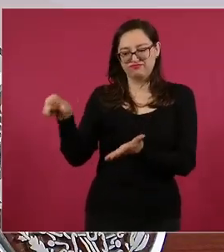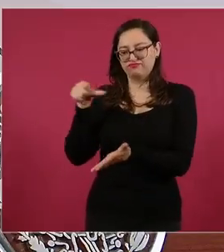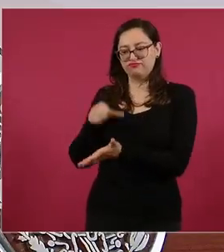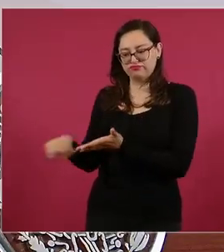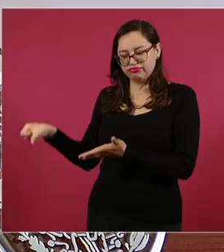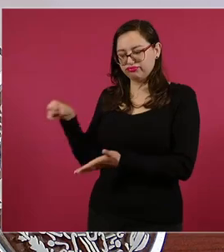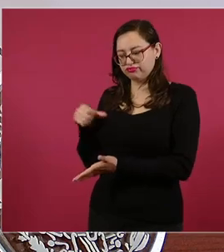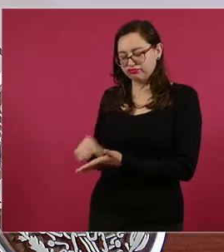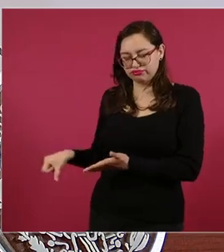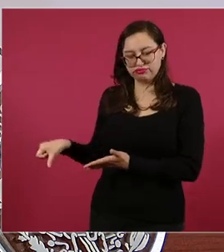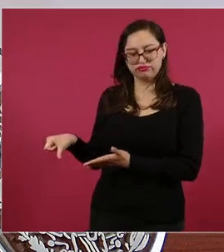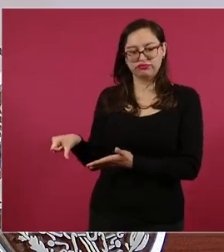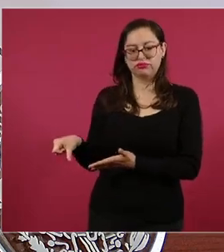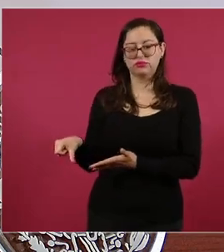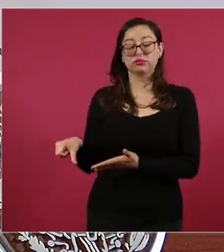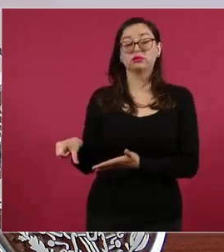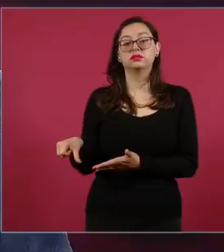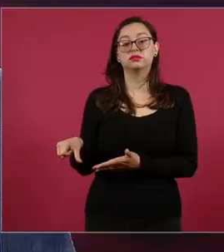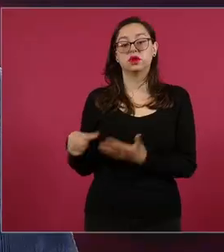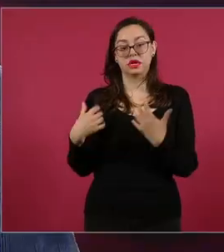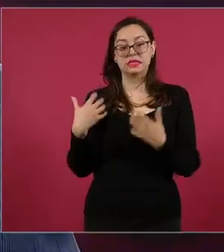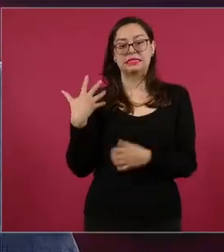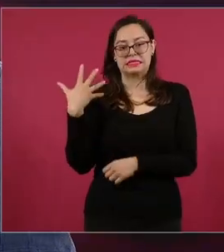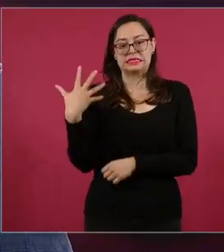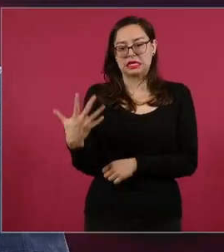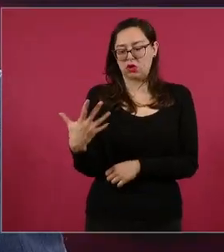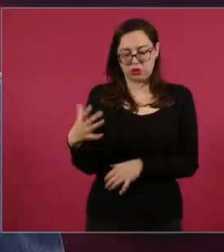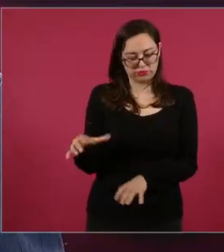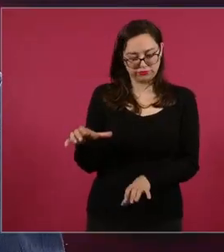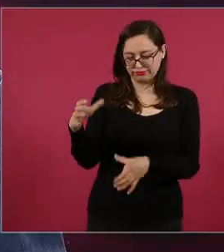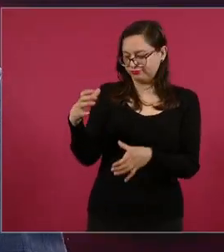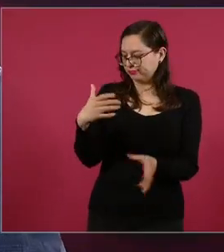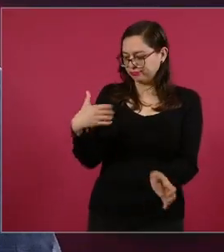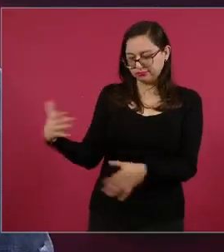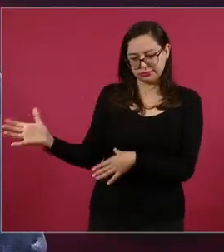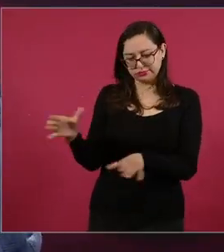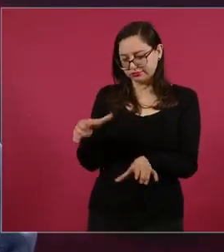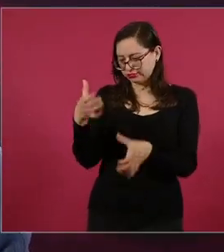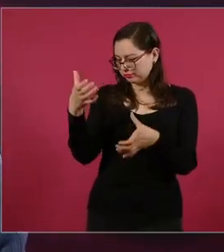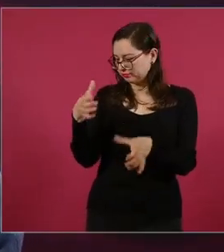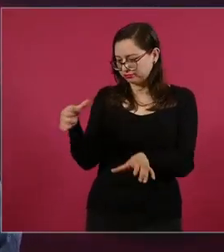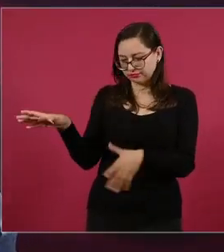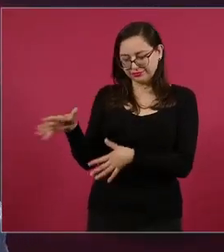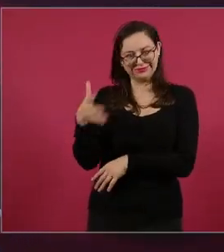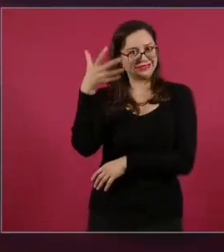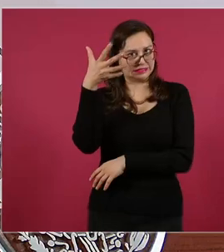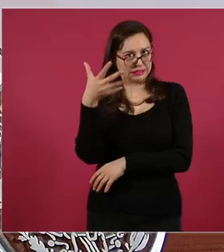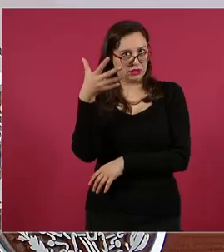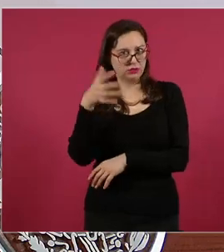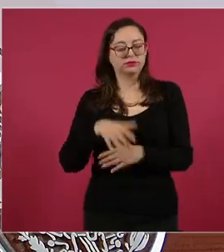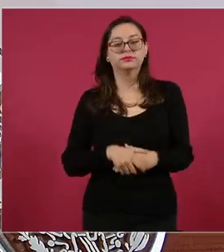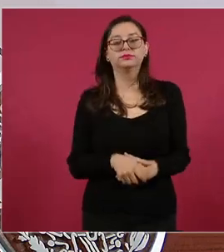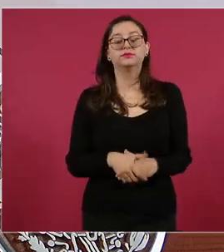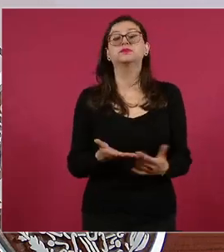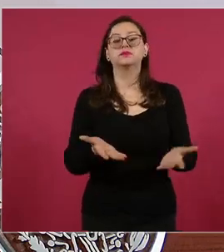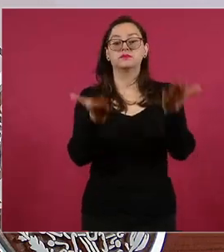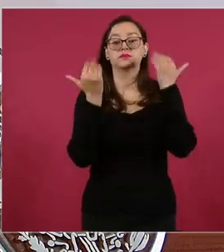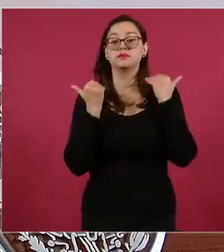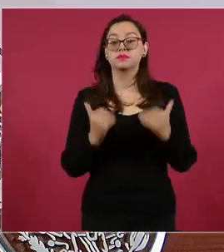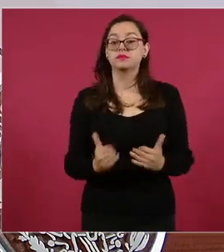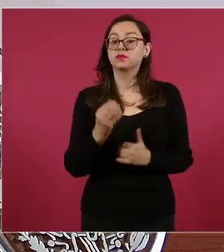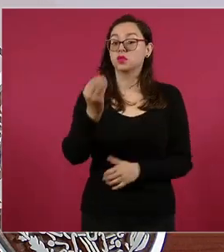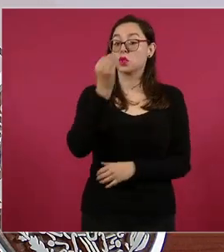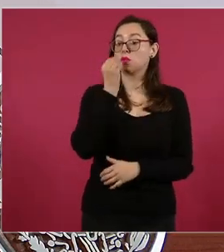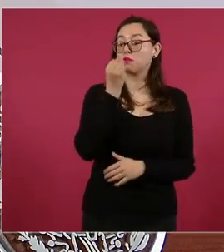inmovilizaron por condiciones de inseguridad 5 cilindros, esto del 6 al 12 de julio. Pasando ahora al quién es quién en los precios